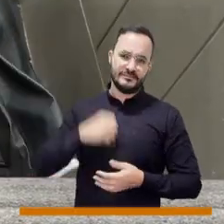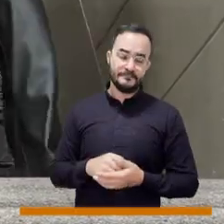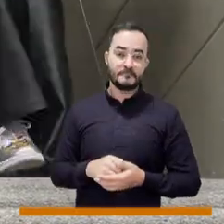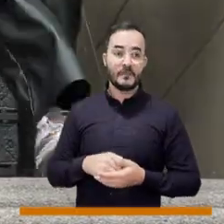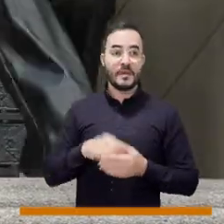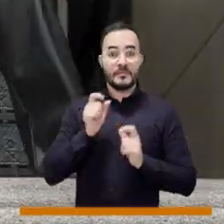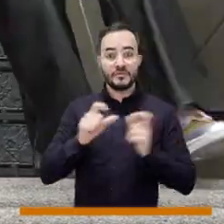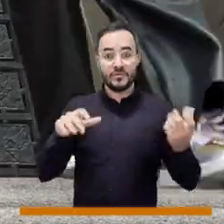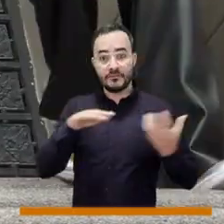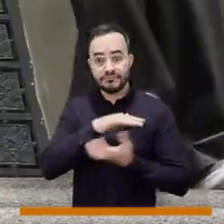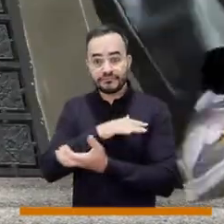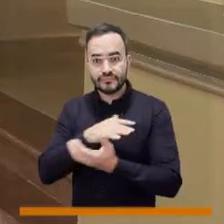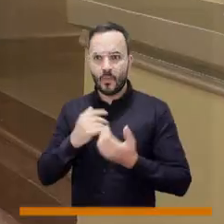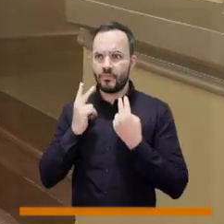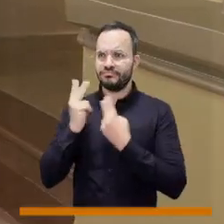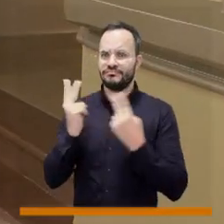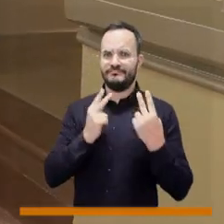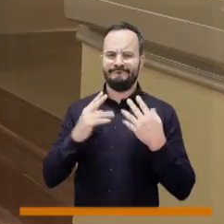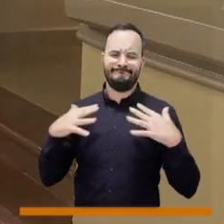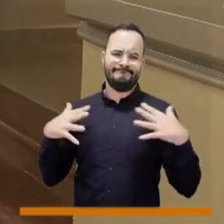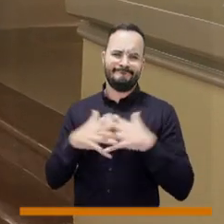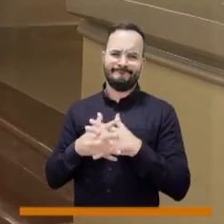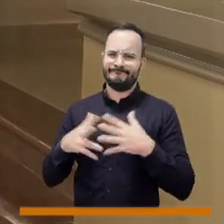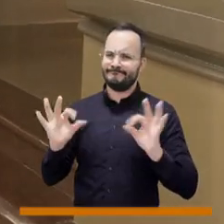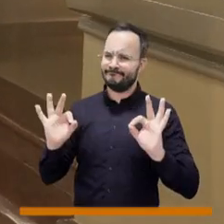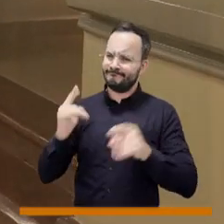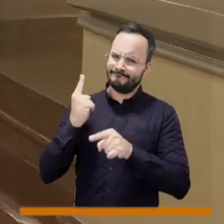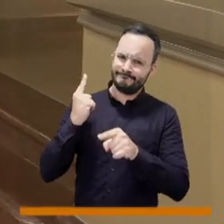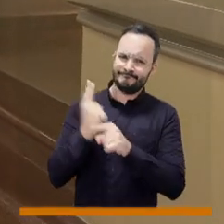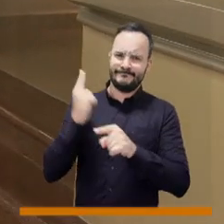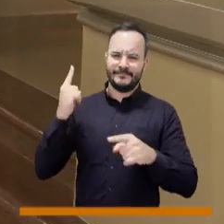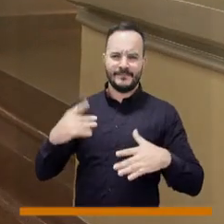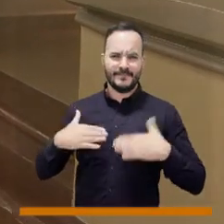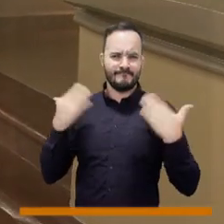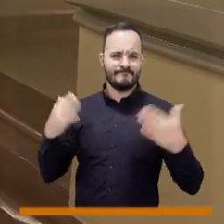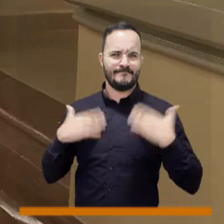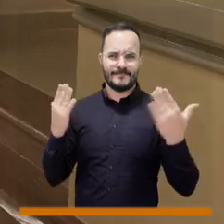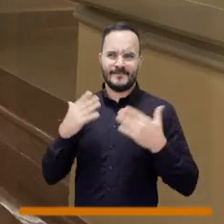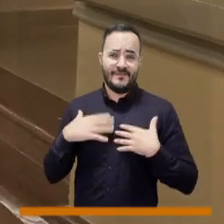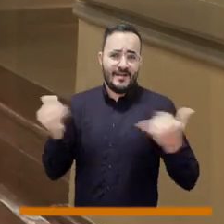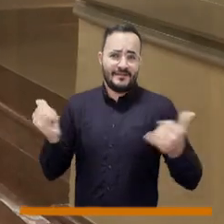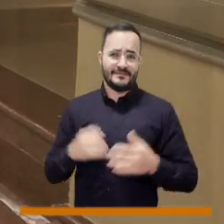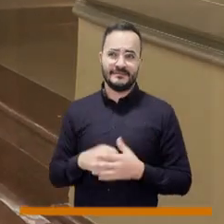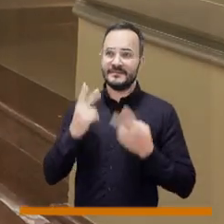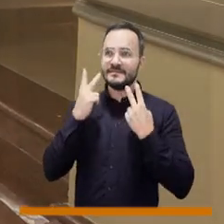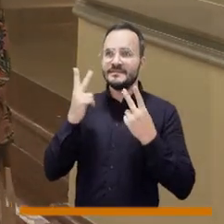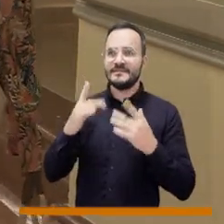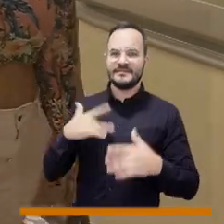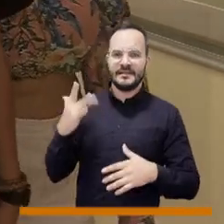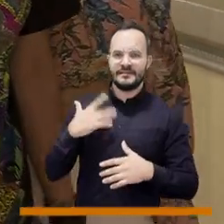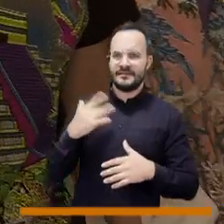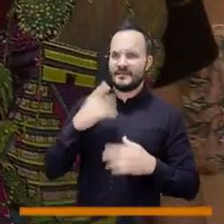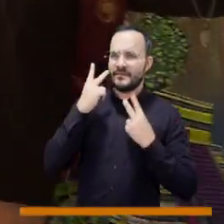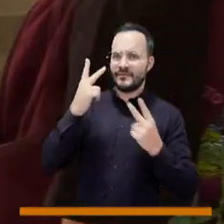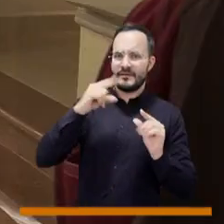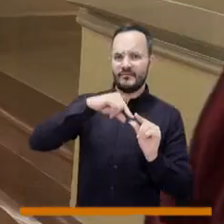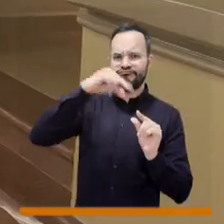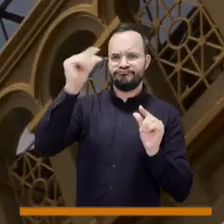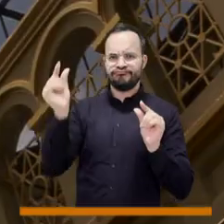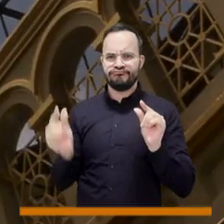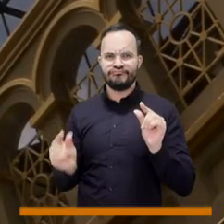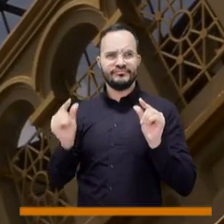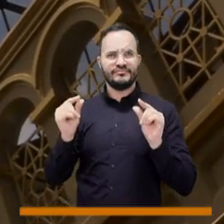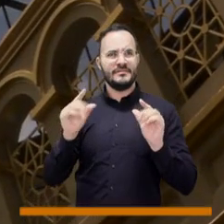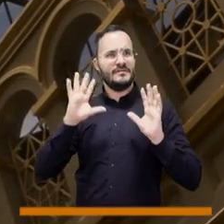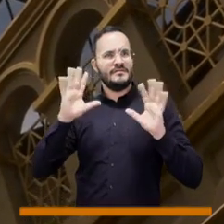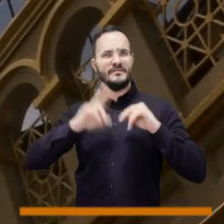esa entorno del arte que se mezcla con las mismas características del edificio, o sea, los arcos, los acabados del edificio como